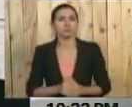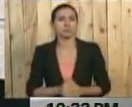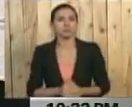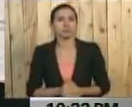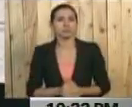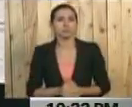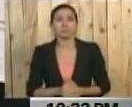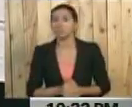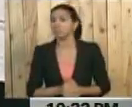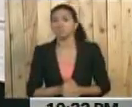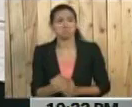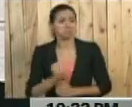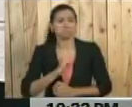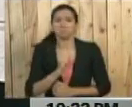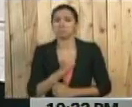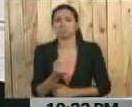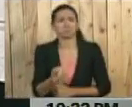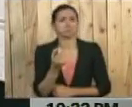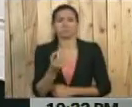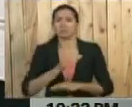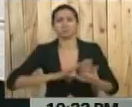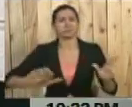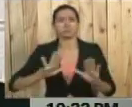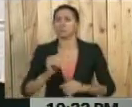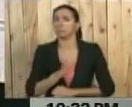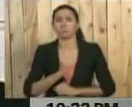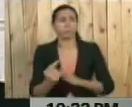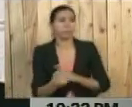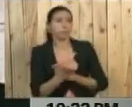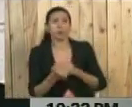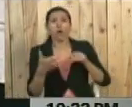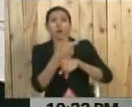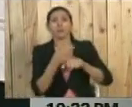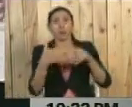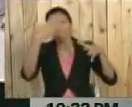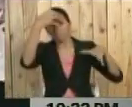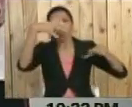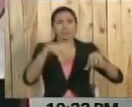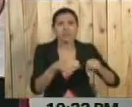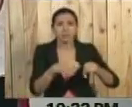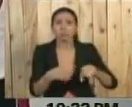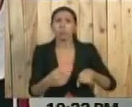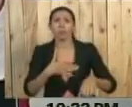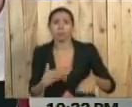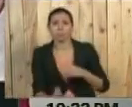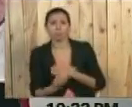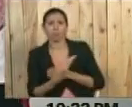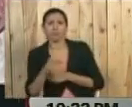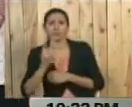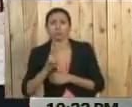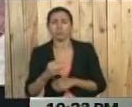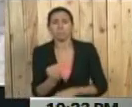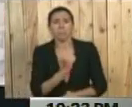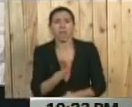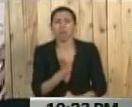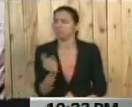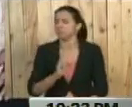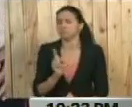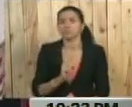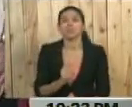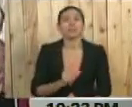nos intimide. No hay imperio posible que pueda con Venezuela. Es que tenemos, lo tenemos